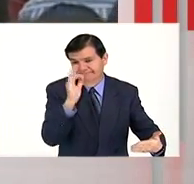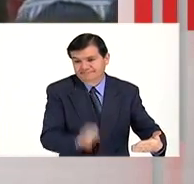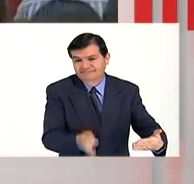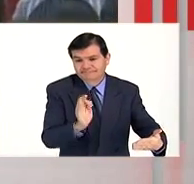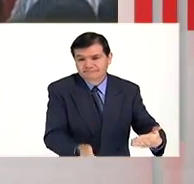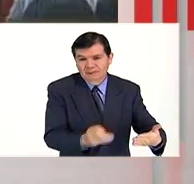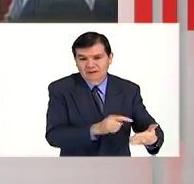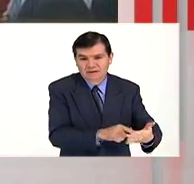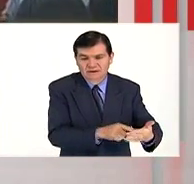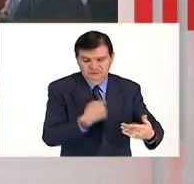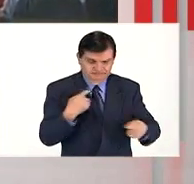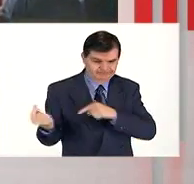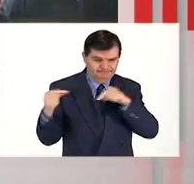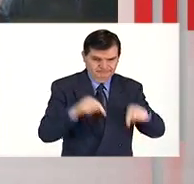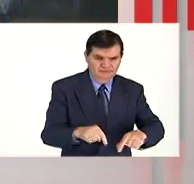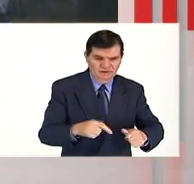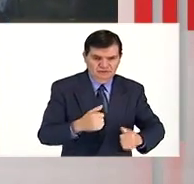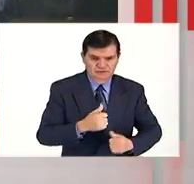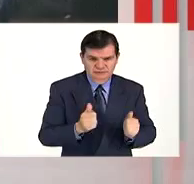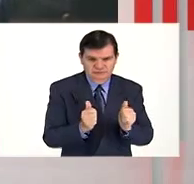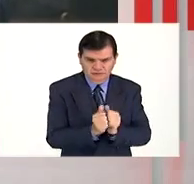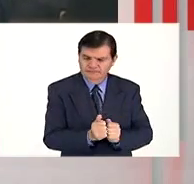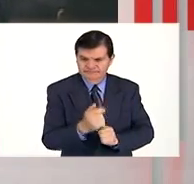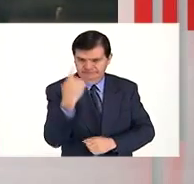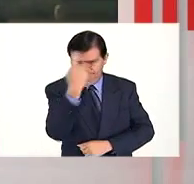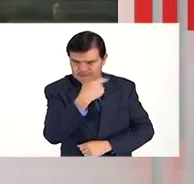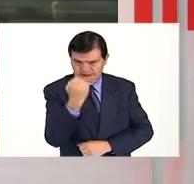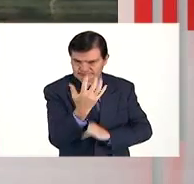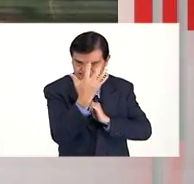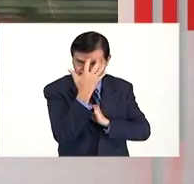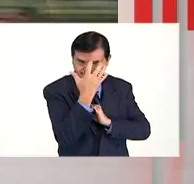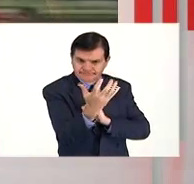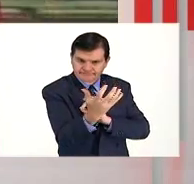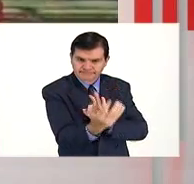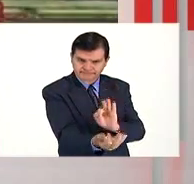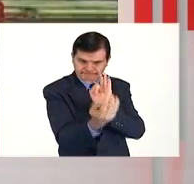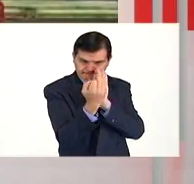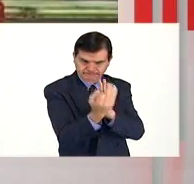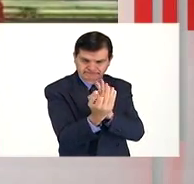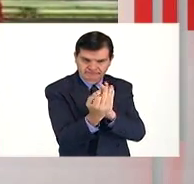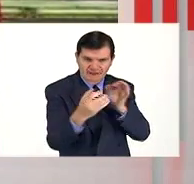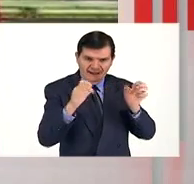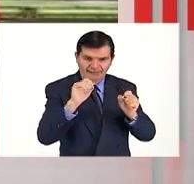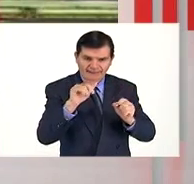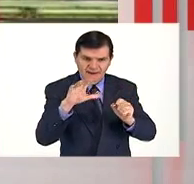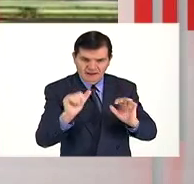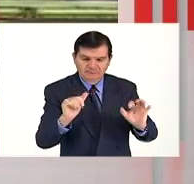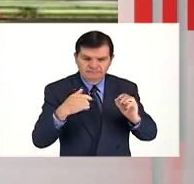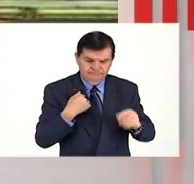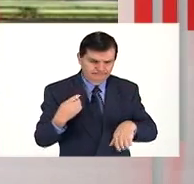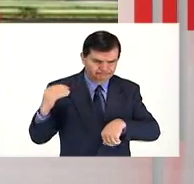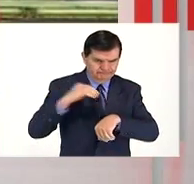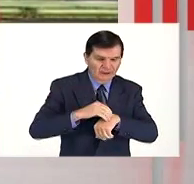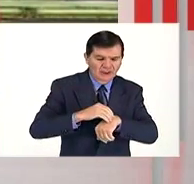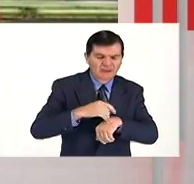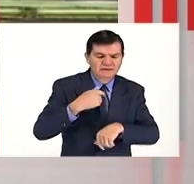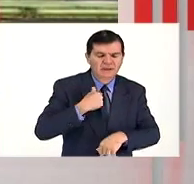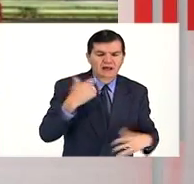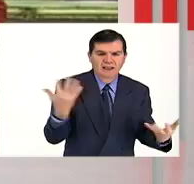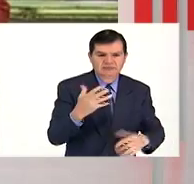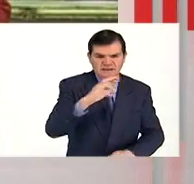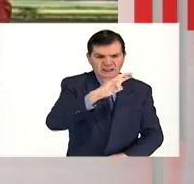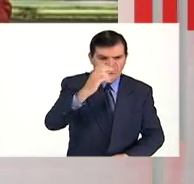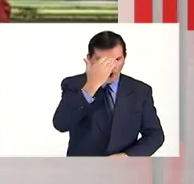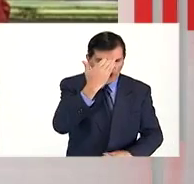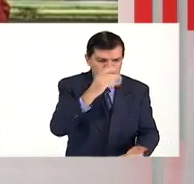hemos venido con nuestra moral, con nuestra ética, a reconocer